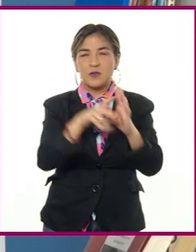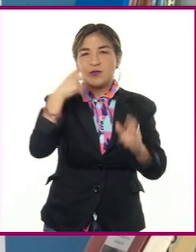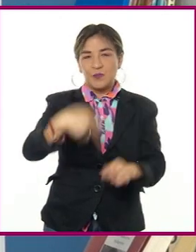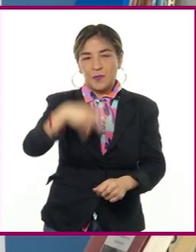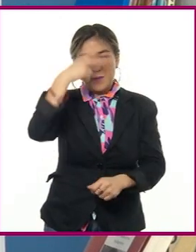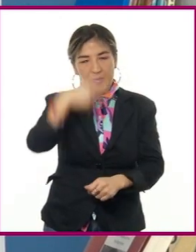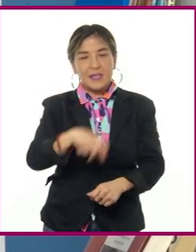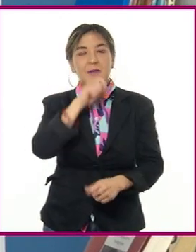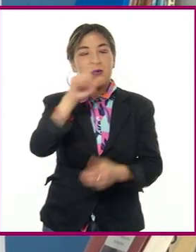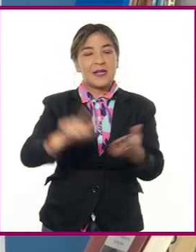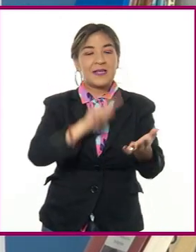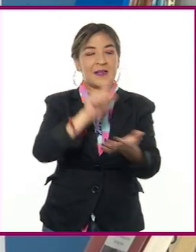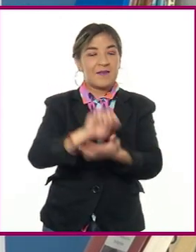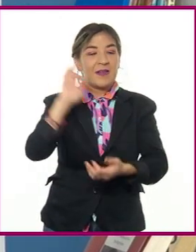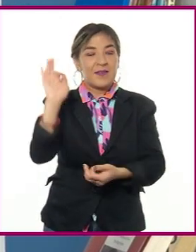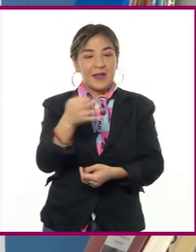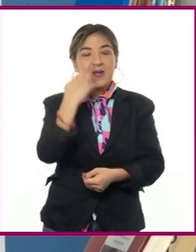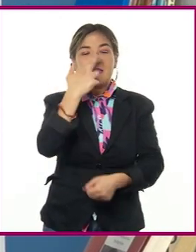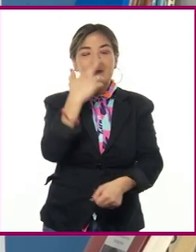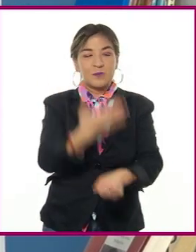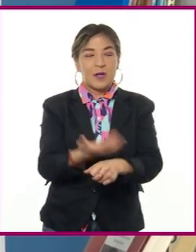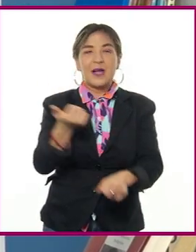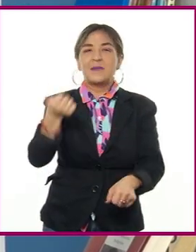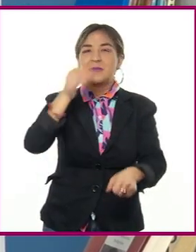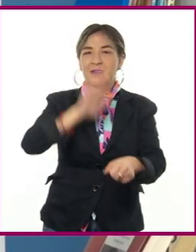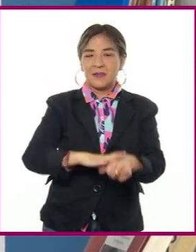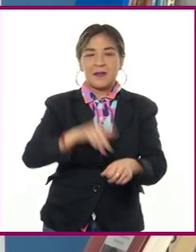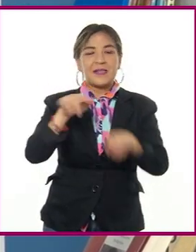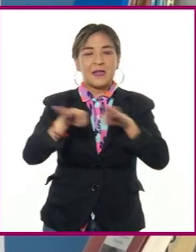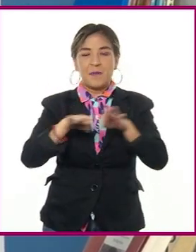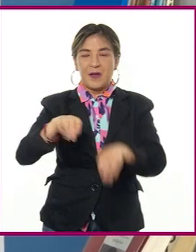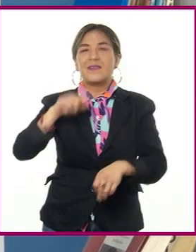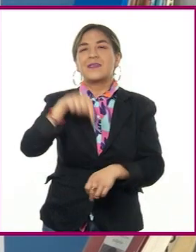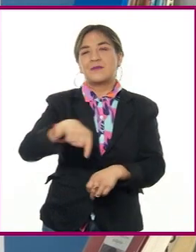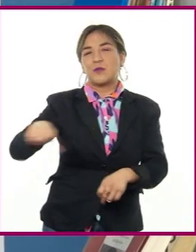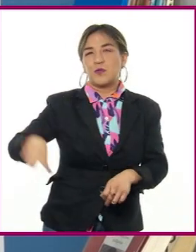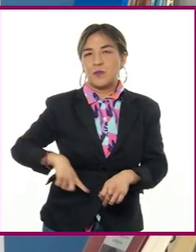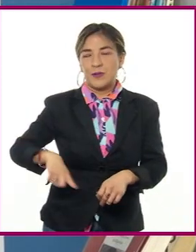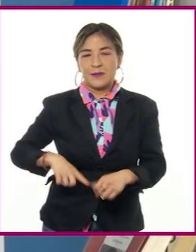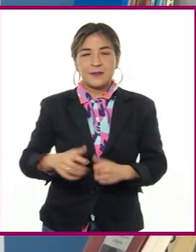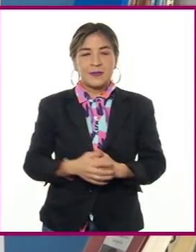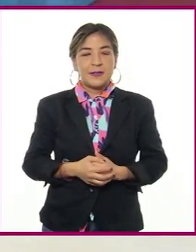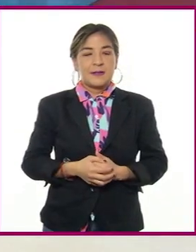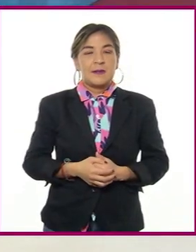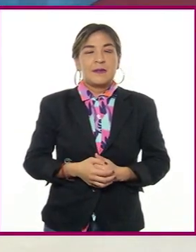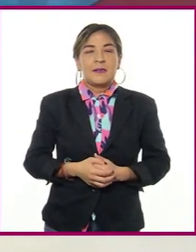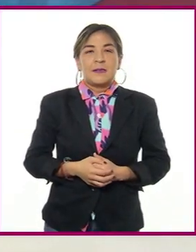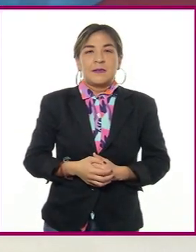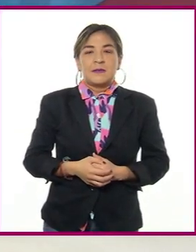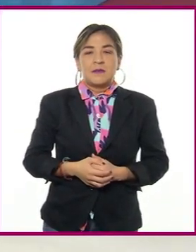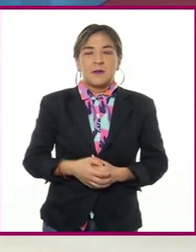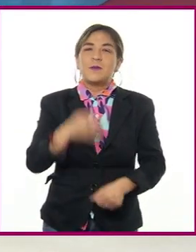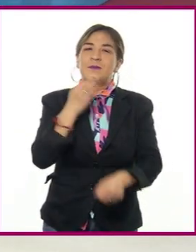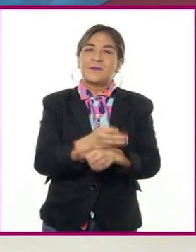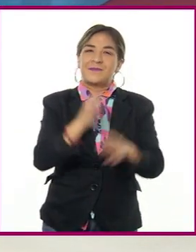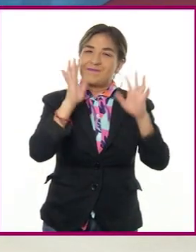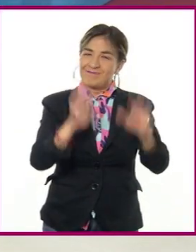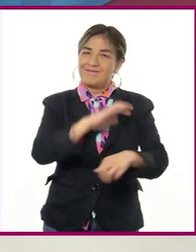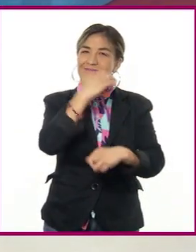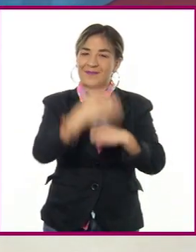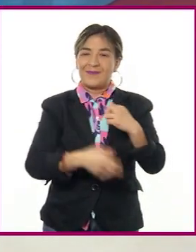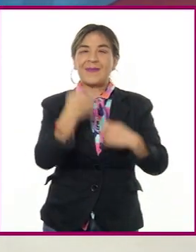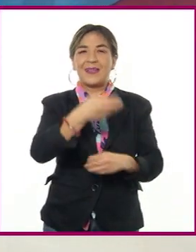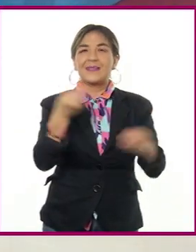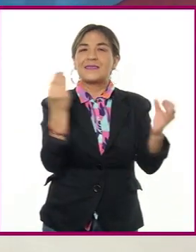y la Ley Federal de las Responsabilidades Administrativas de los Servidores Públicos. Hemos llegado al final de